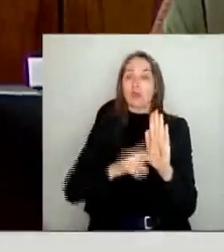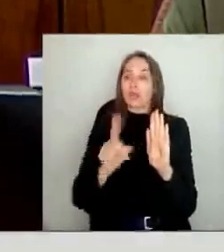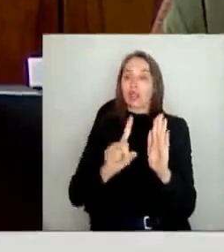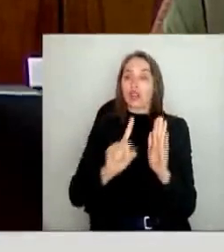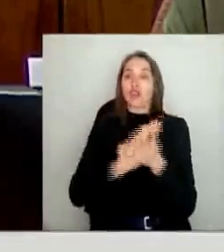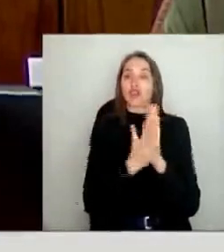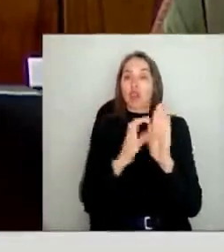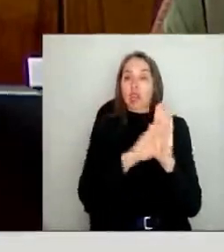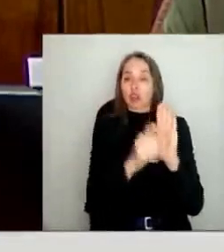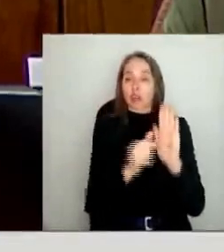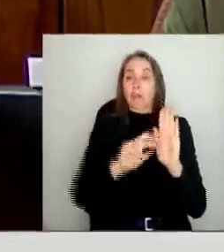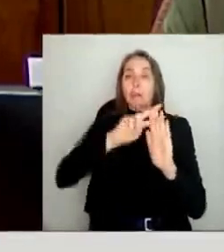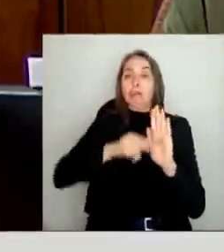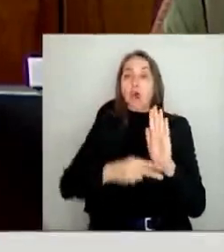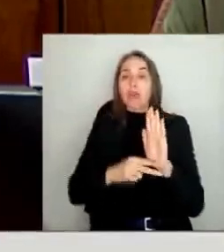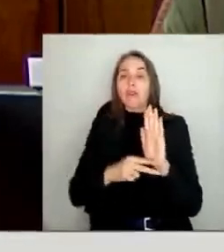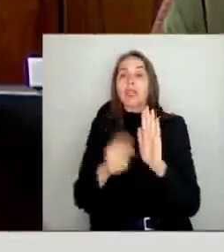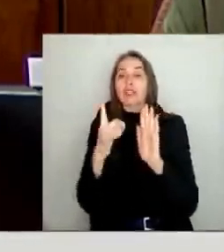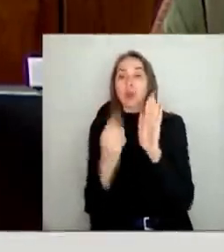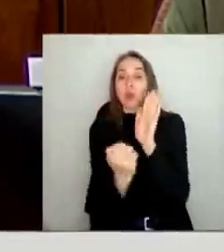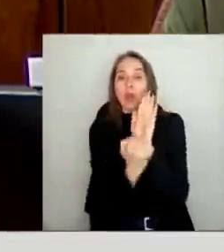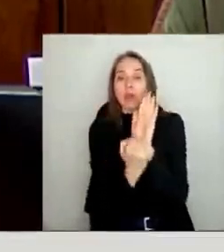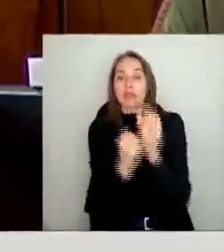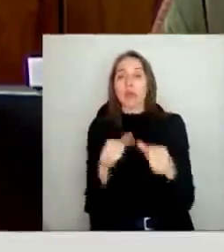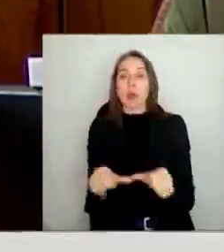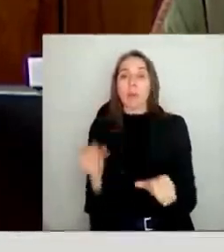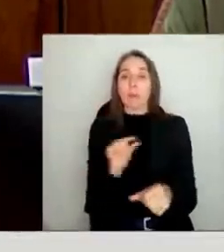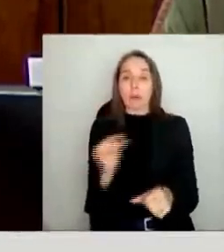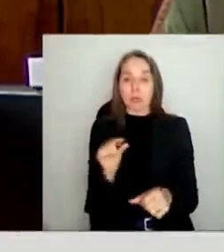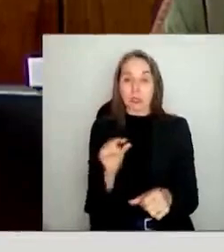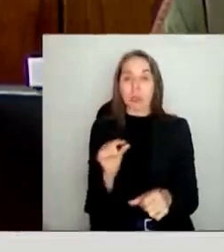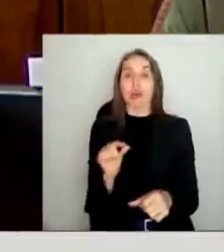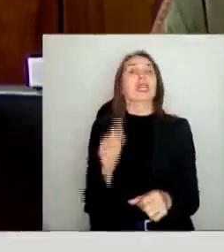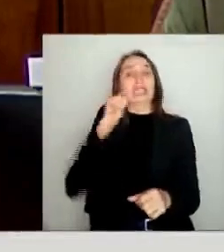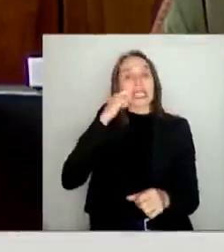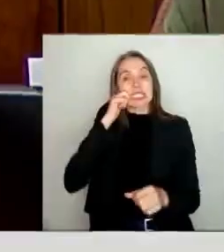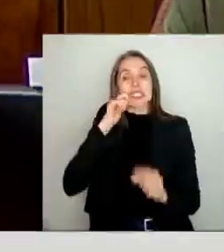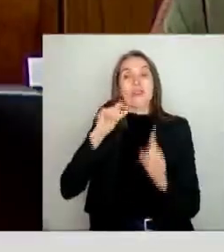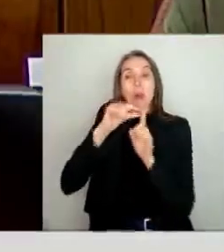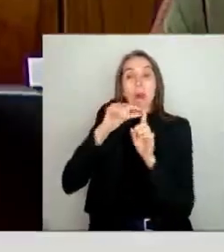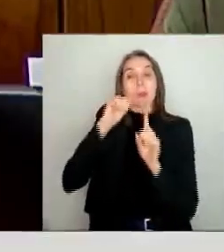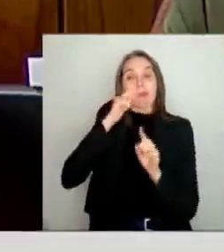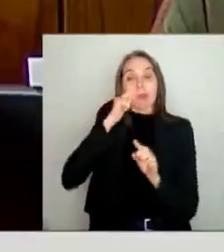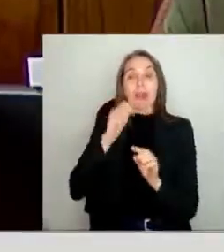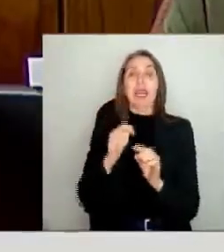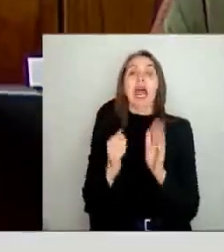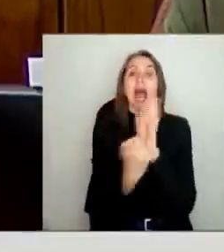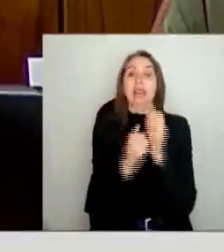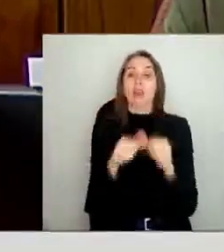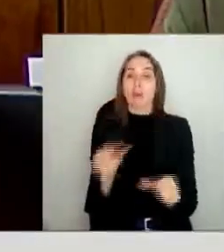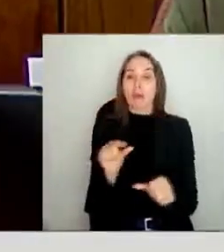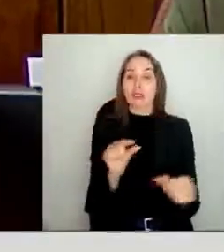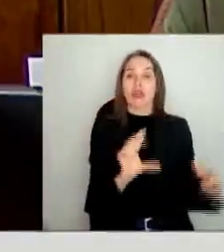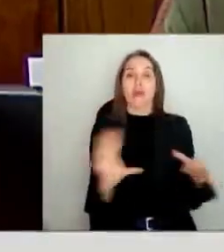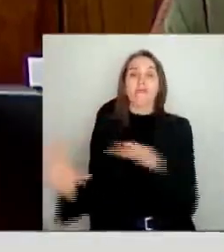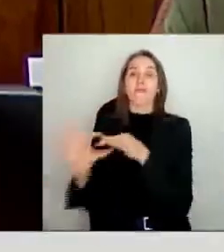sino que una disposición que es transitoria y por definición la transitoria tiene vínculo con el texto que